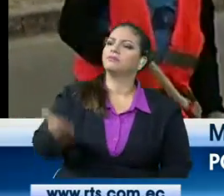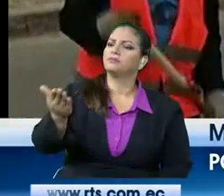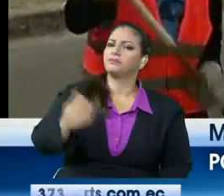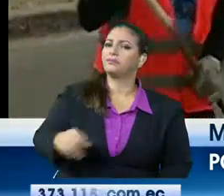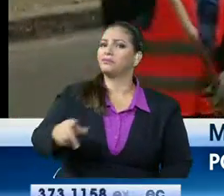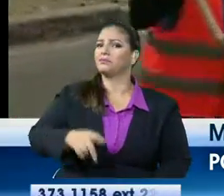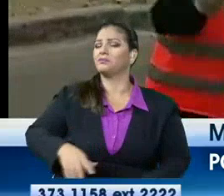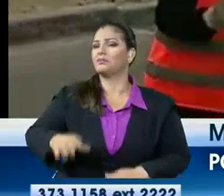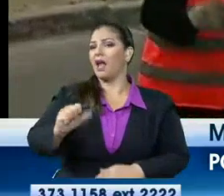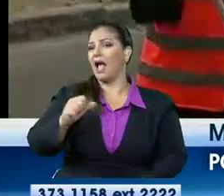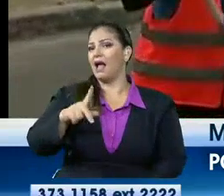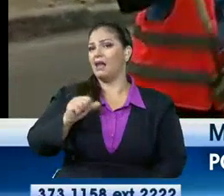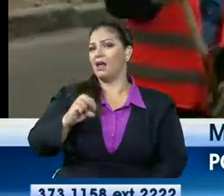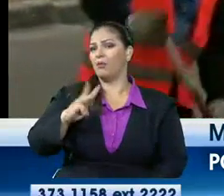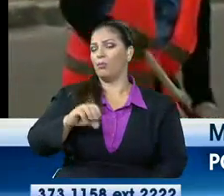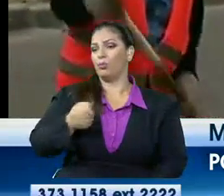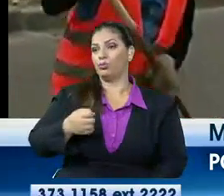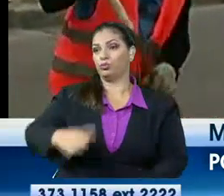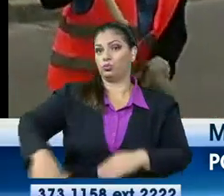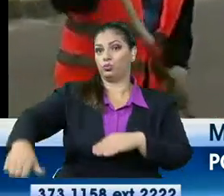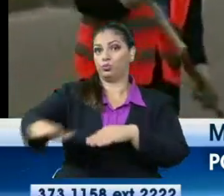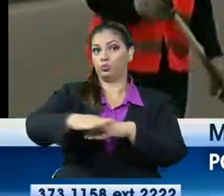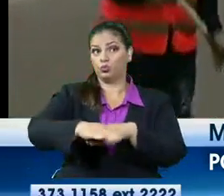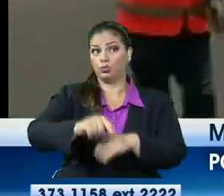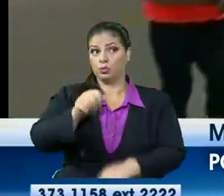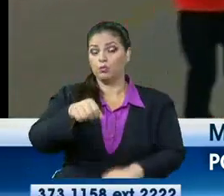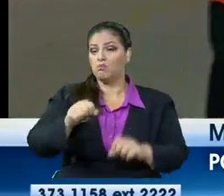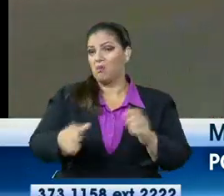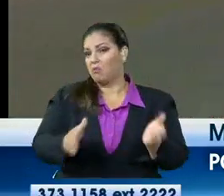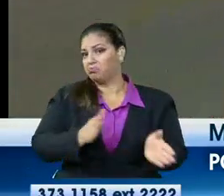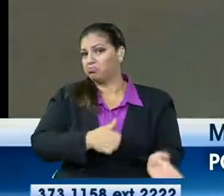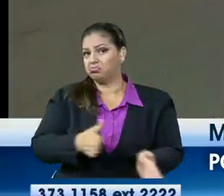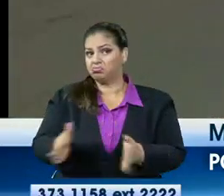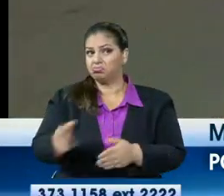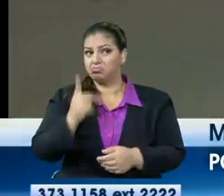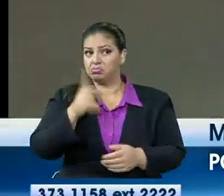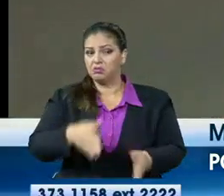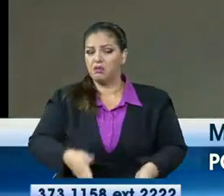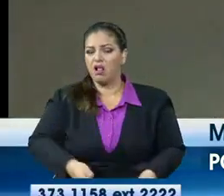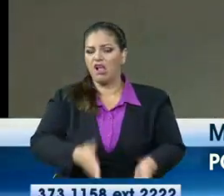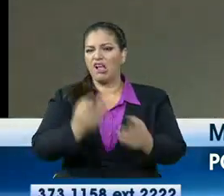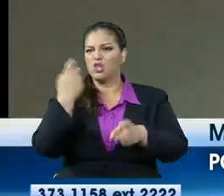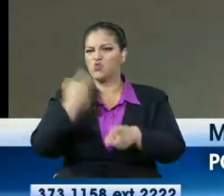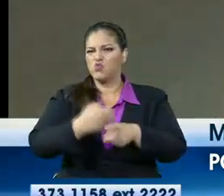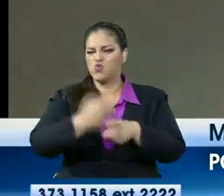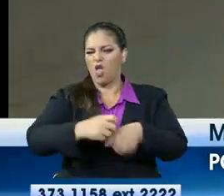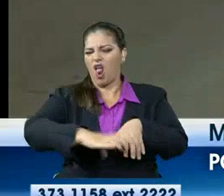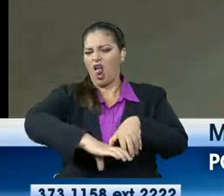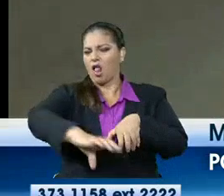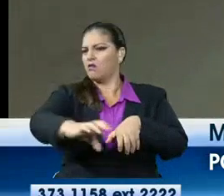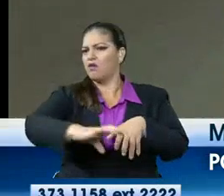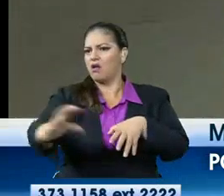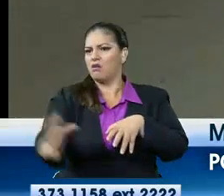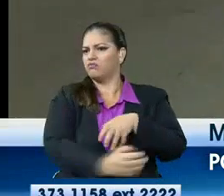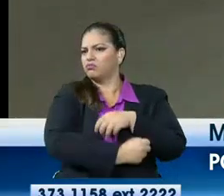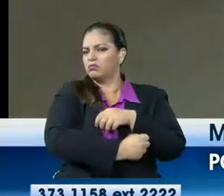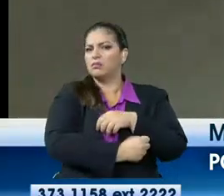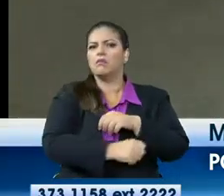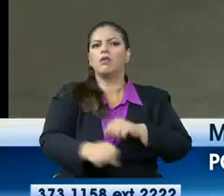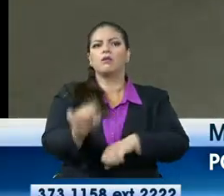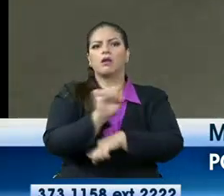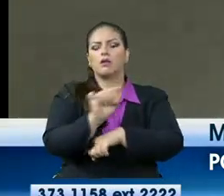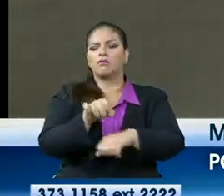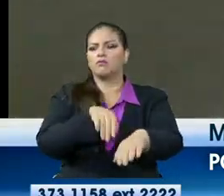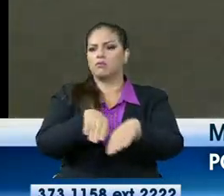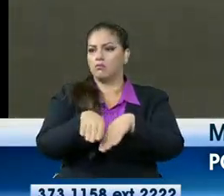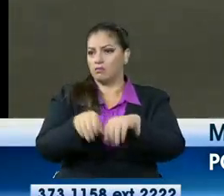calle en el parterre central, van a abrir un poco aquí para evitar que retornen hasta este punto, ¿o no es necesario ya? No es necesario porque hay un desnivel en la vía.